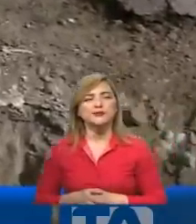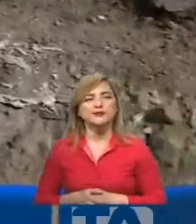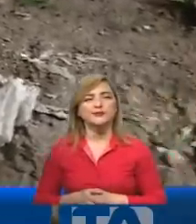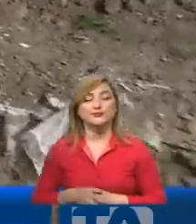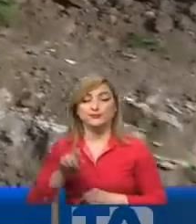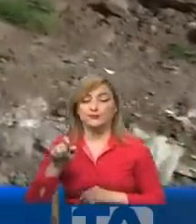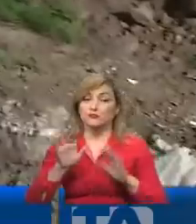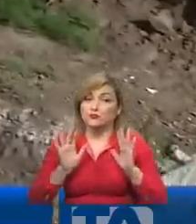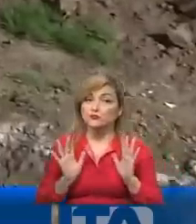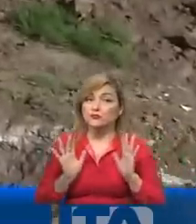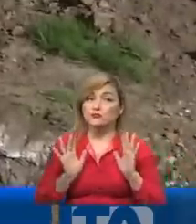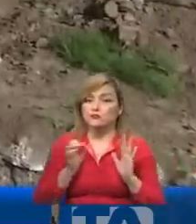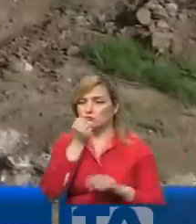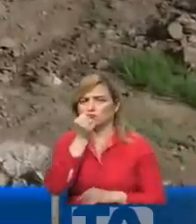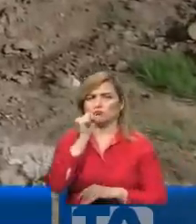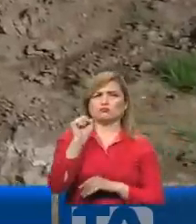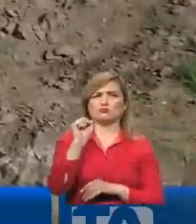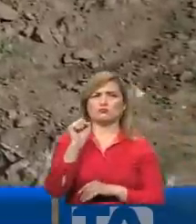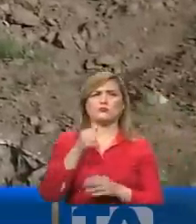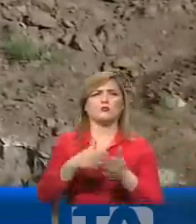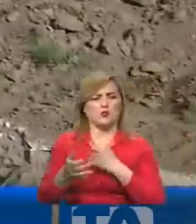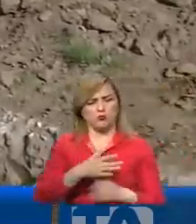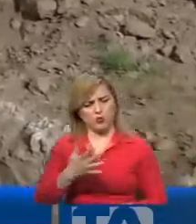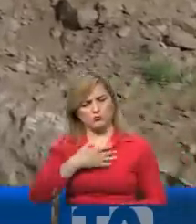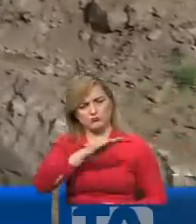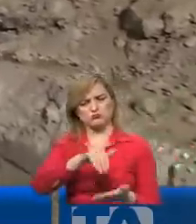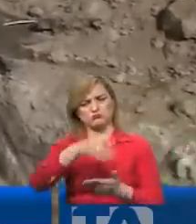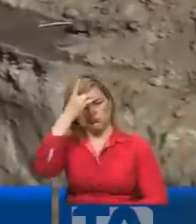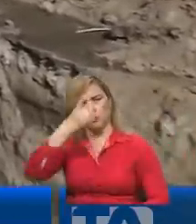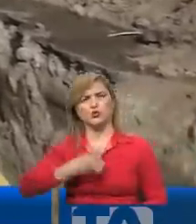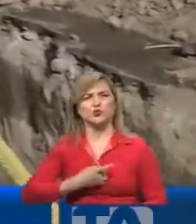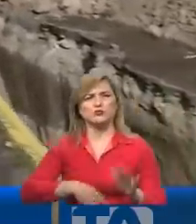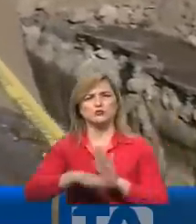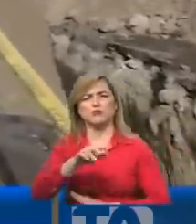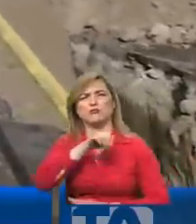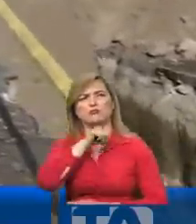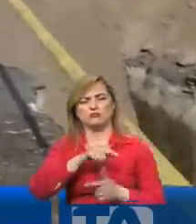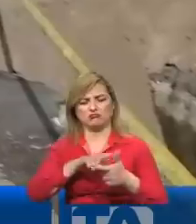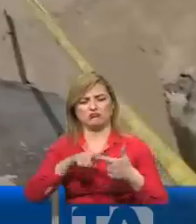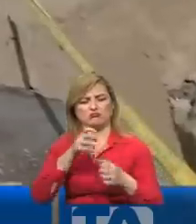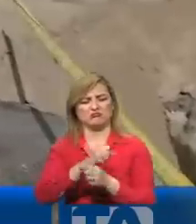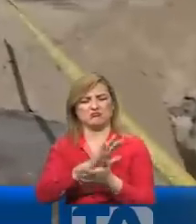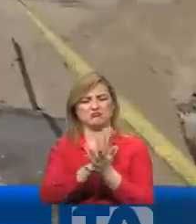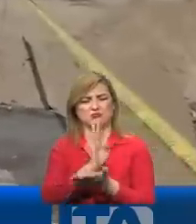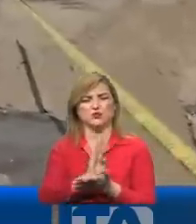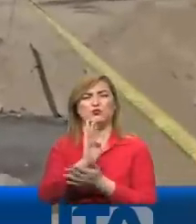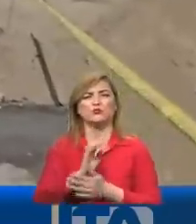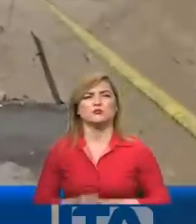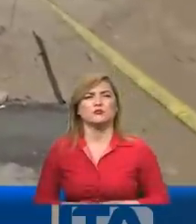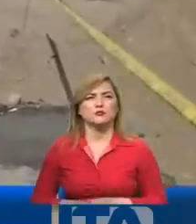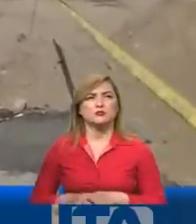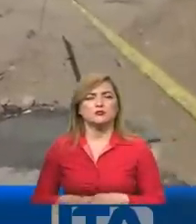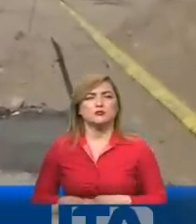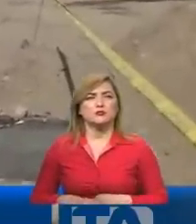necesario cogernos al derecho a la resistencia, lo vamos a hacer porque no es justo. Ha aumentado la delincuencia, ha aumentado aquí la inseguridad en el barrio y tenemos